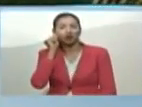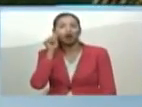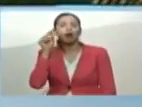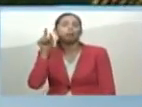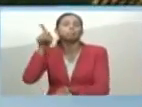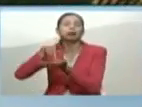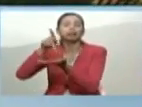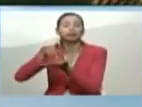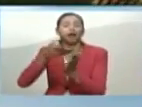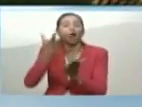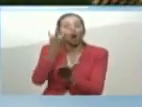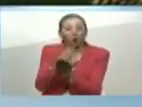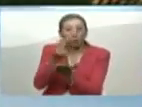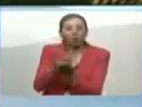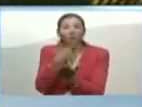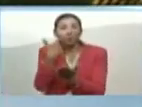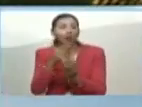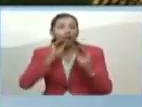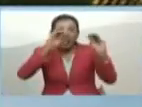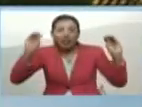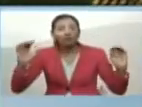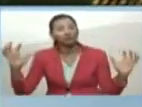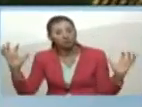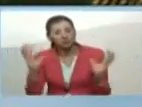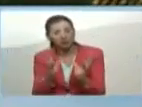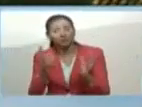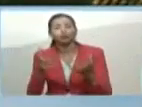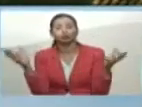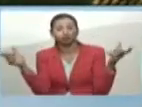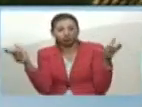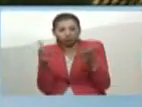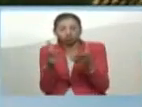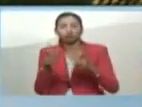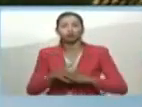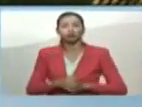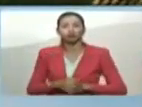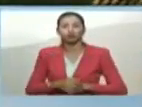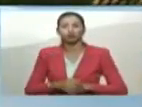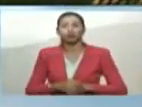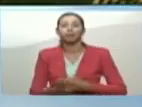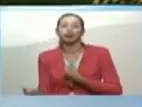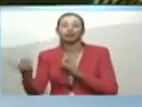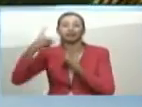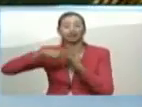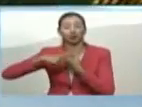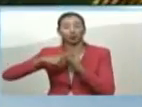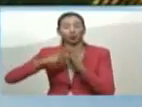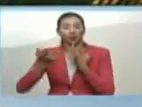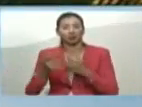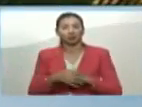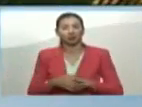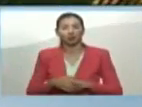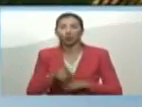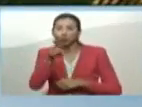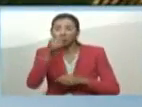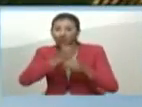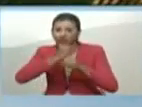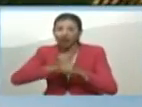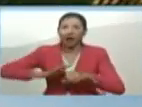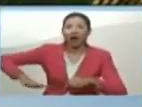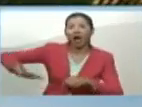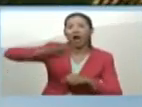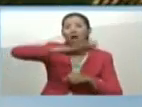compatriota, busque su comuna para que se articule a toda la red del Consejo Presidencial. Usted, campesino,